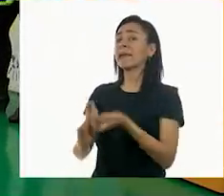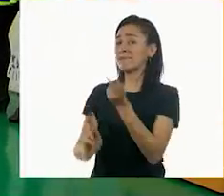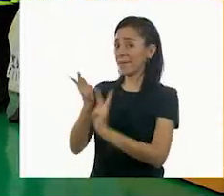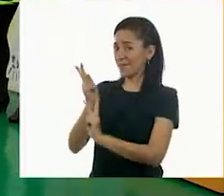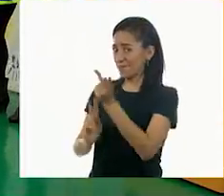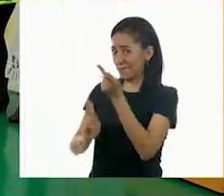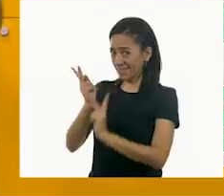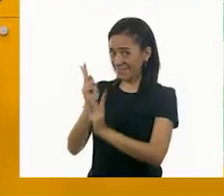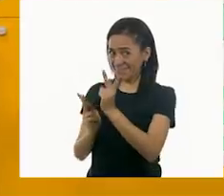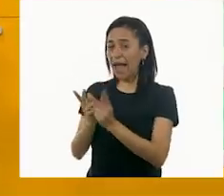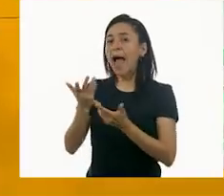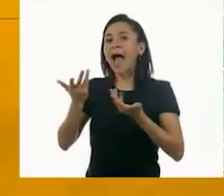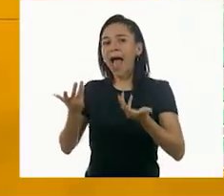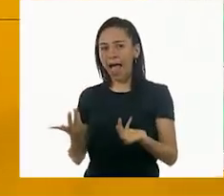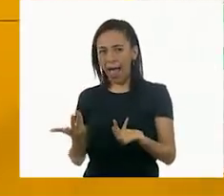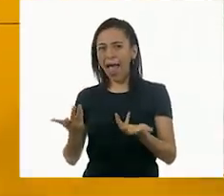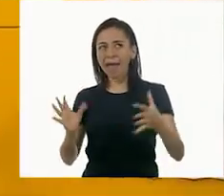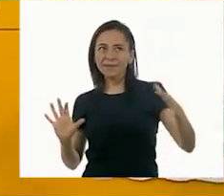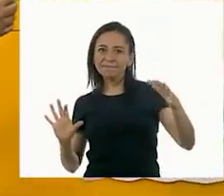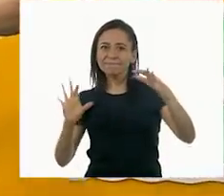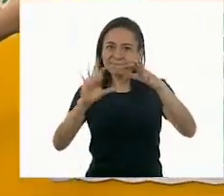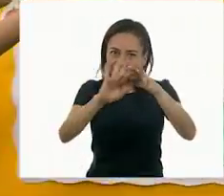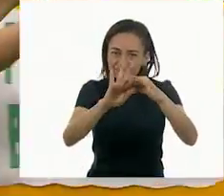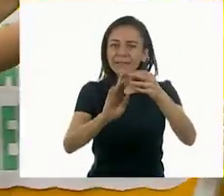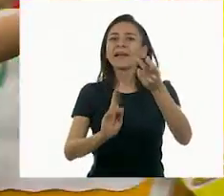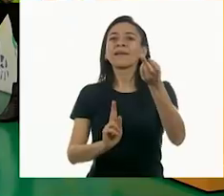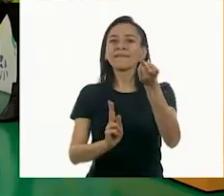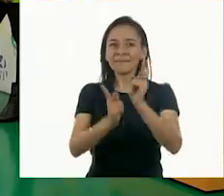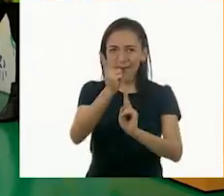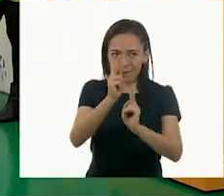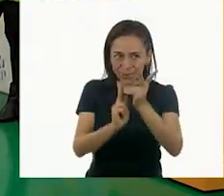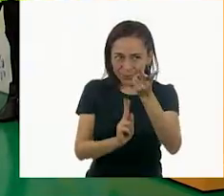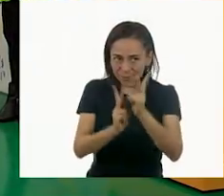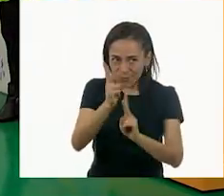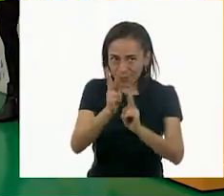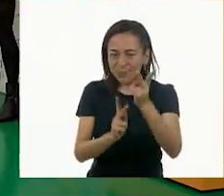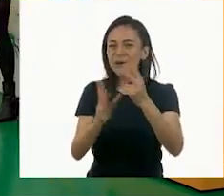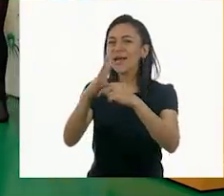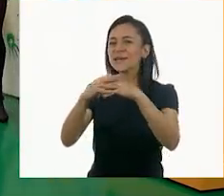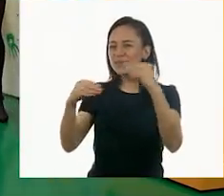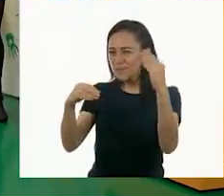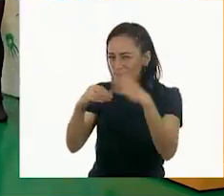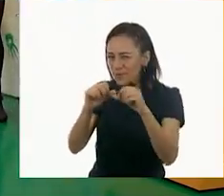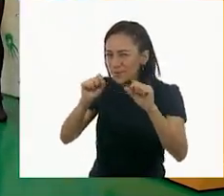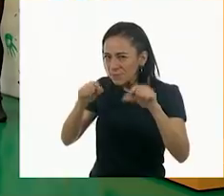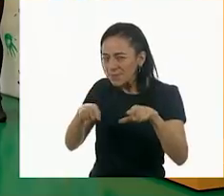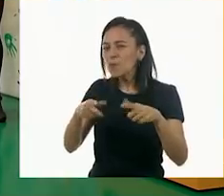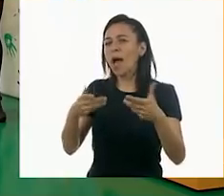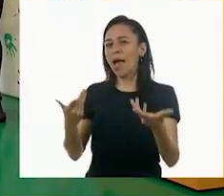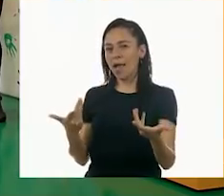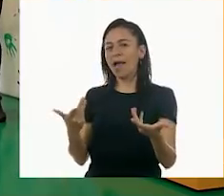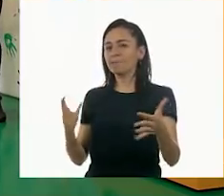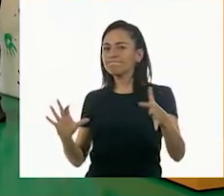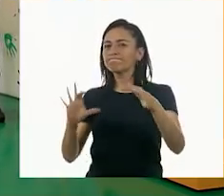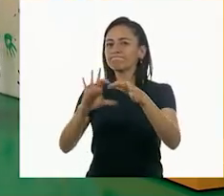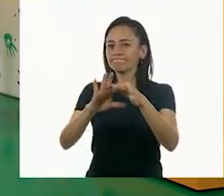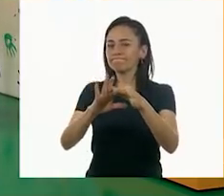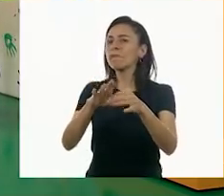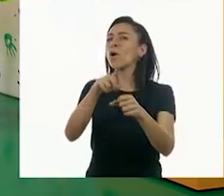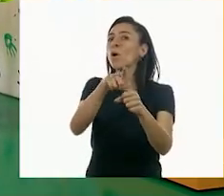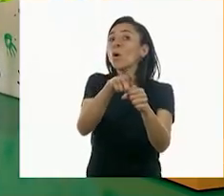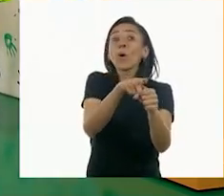y verduras. Entonces nos vamos al grupo de color verde. Muy bien.